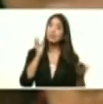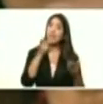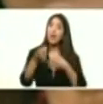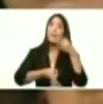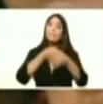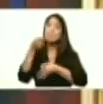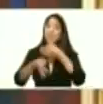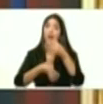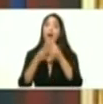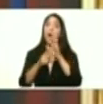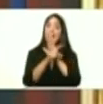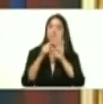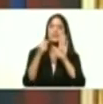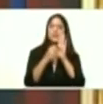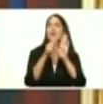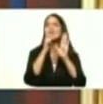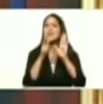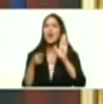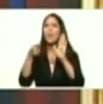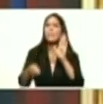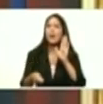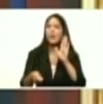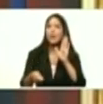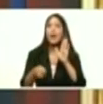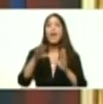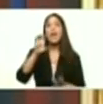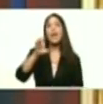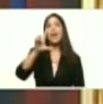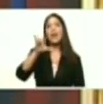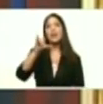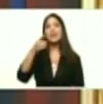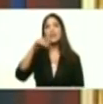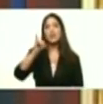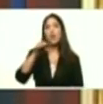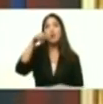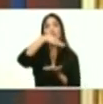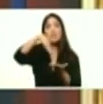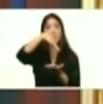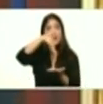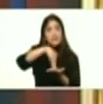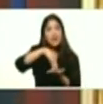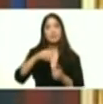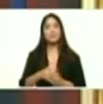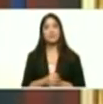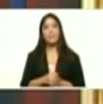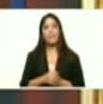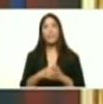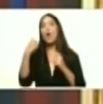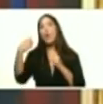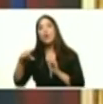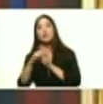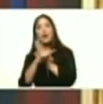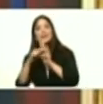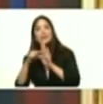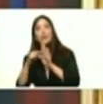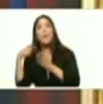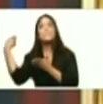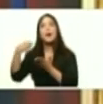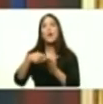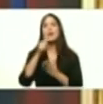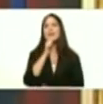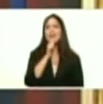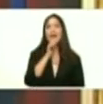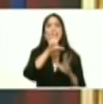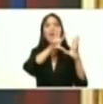Explicarlo. El artículo tal lo pagó Eligio Sedeño de Miami. El artículo tal lo pagó Messerani que